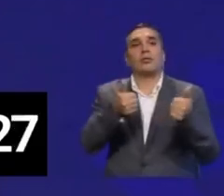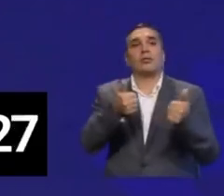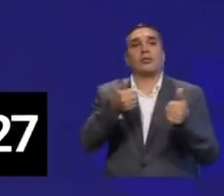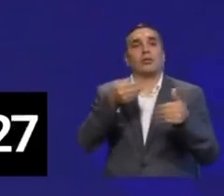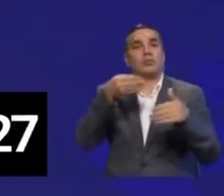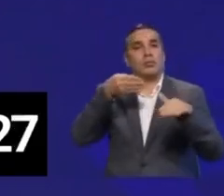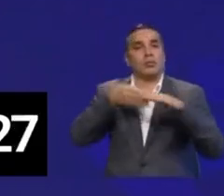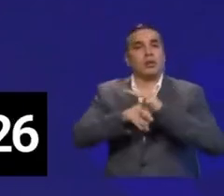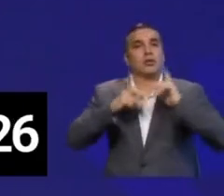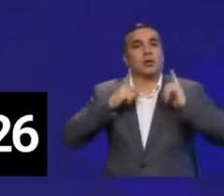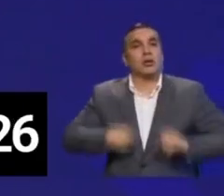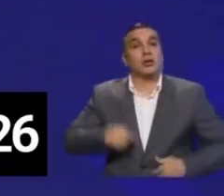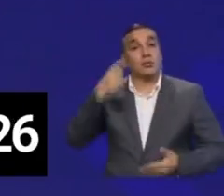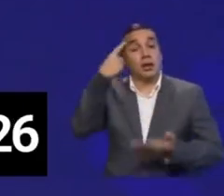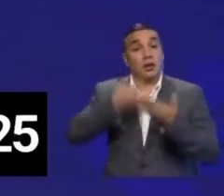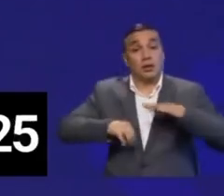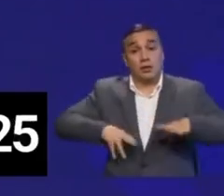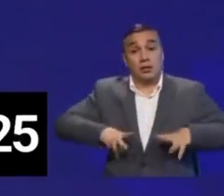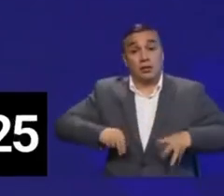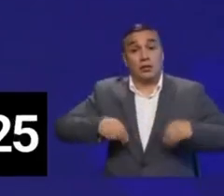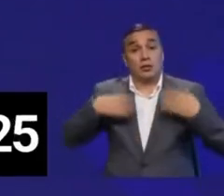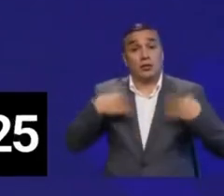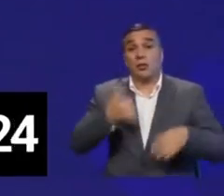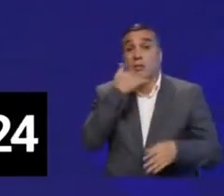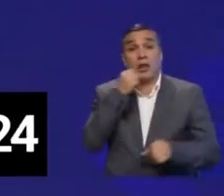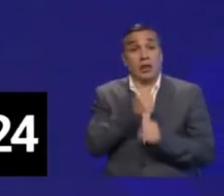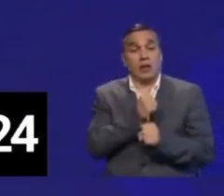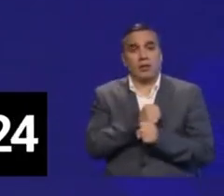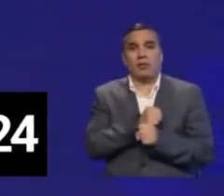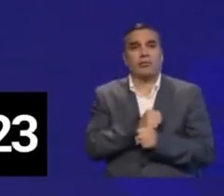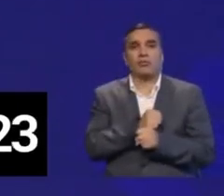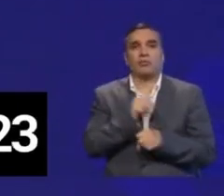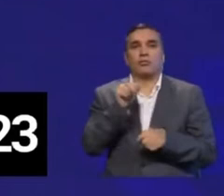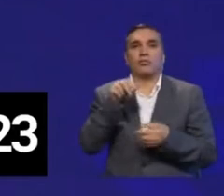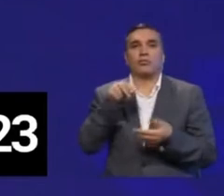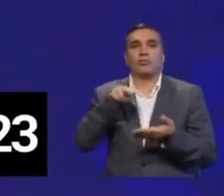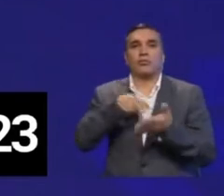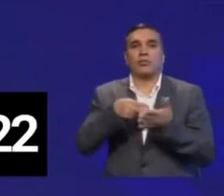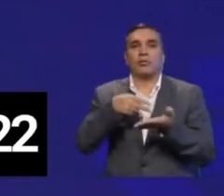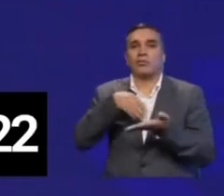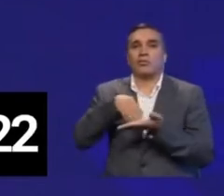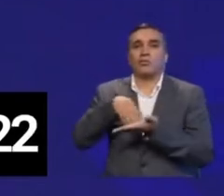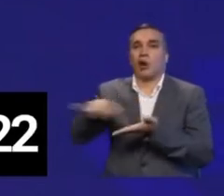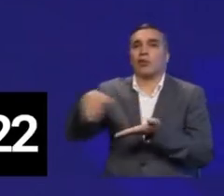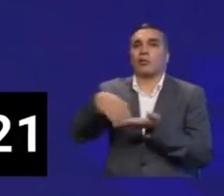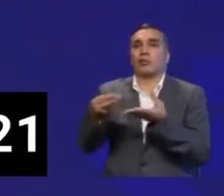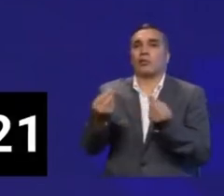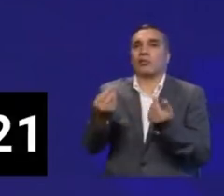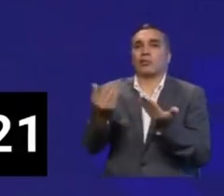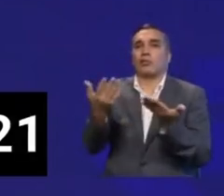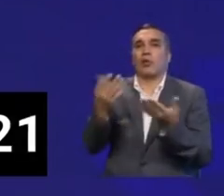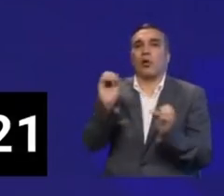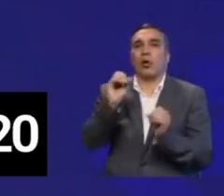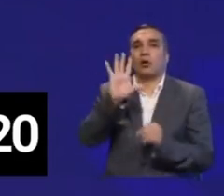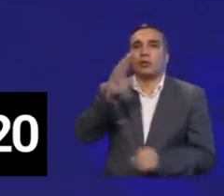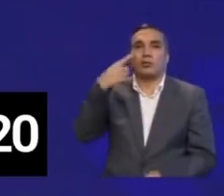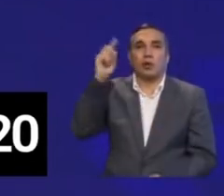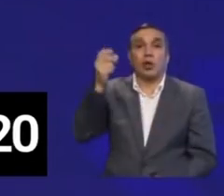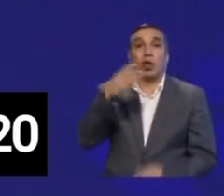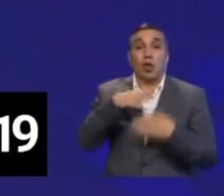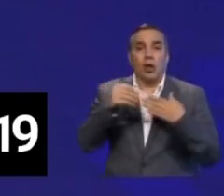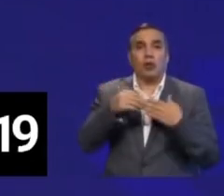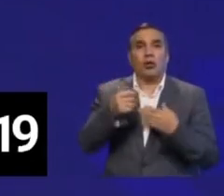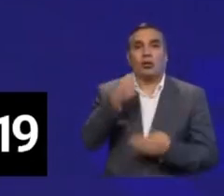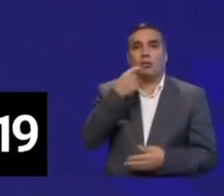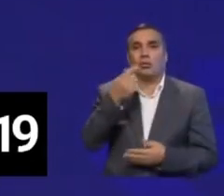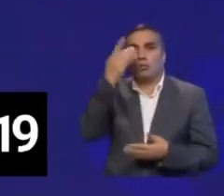la salud para que en corrupción y en ineficiencia no se voten medicamentos como los 5 millones de dólares en medicinas que se